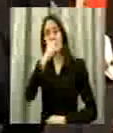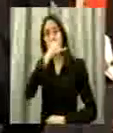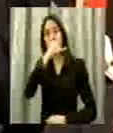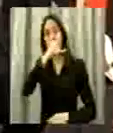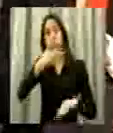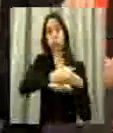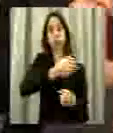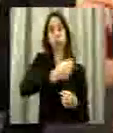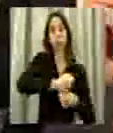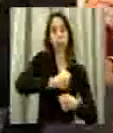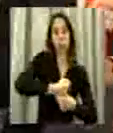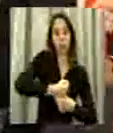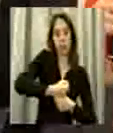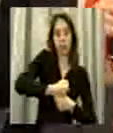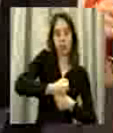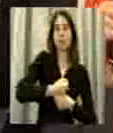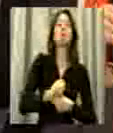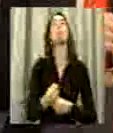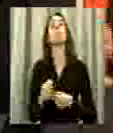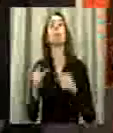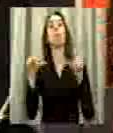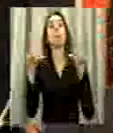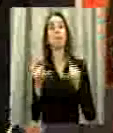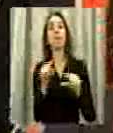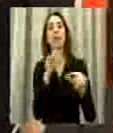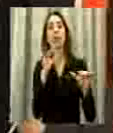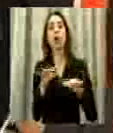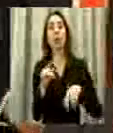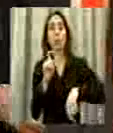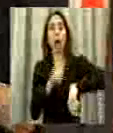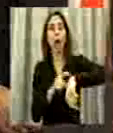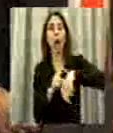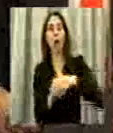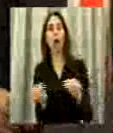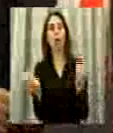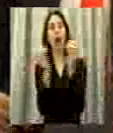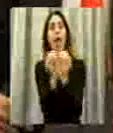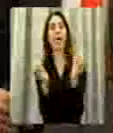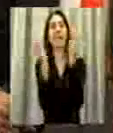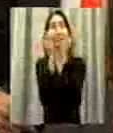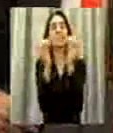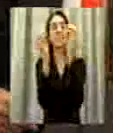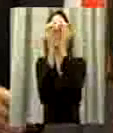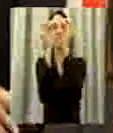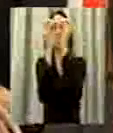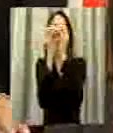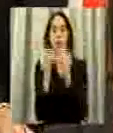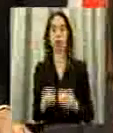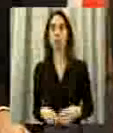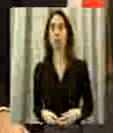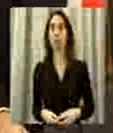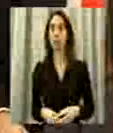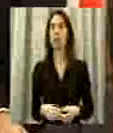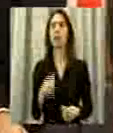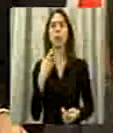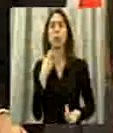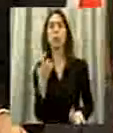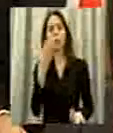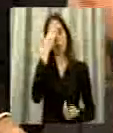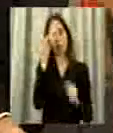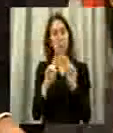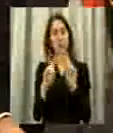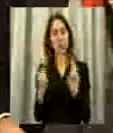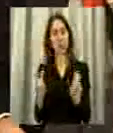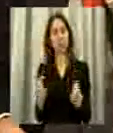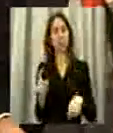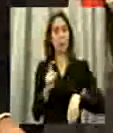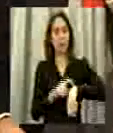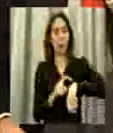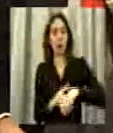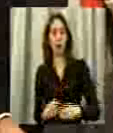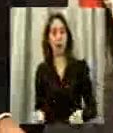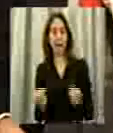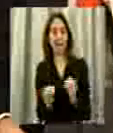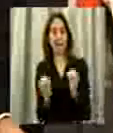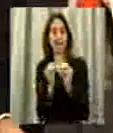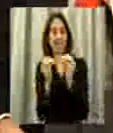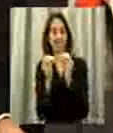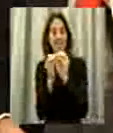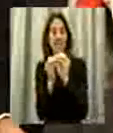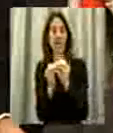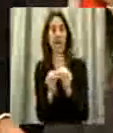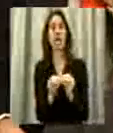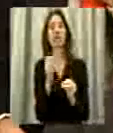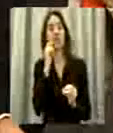también reducir la utilización de horas extra. ¿Por qué nos preocupa esto? Bueno, porque las horas extra no son